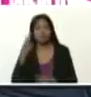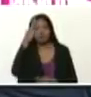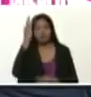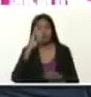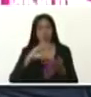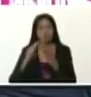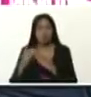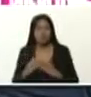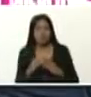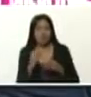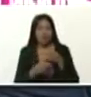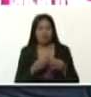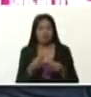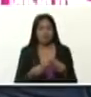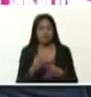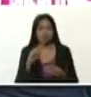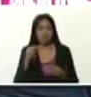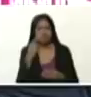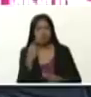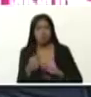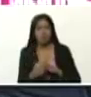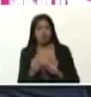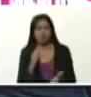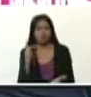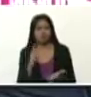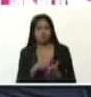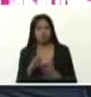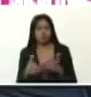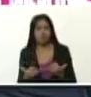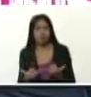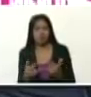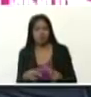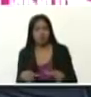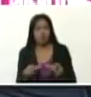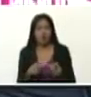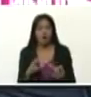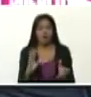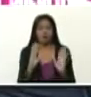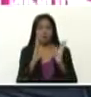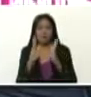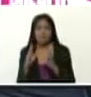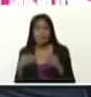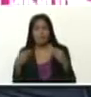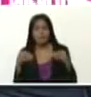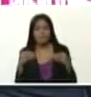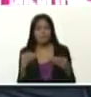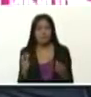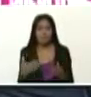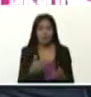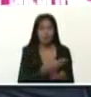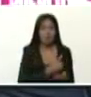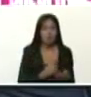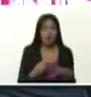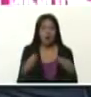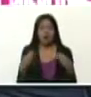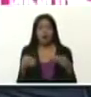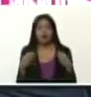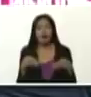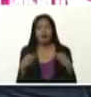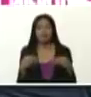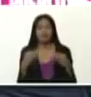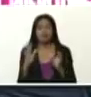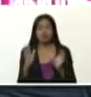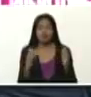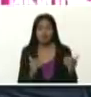están haciendo reciclaje, pero después dicen, ¿y dónde llevo mi cosa reciclada? Vamos a reciclar más cartón.